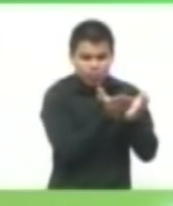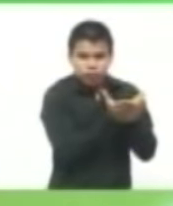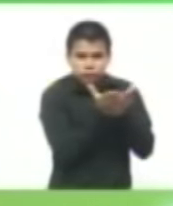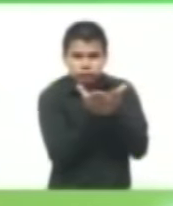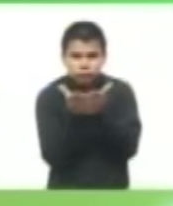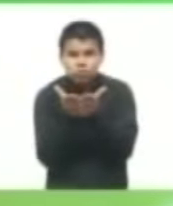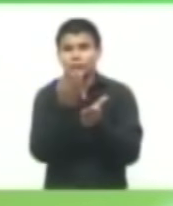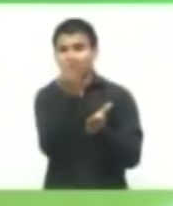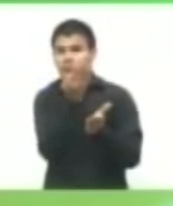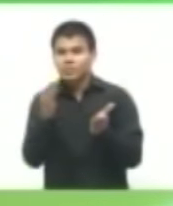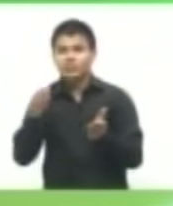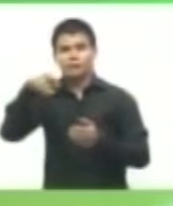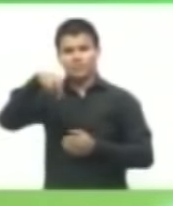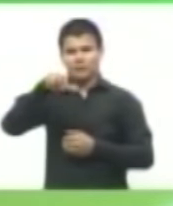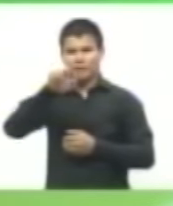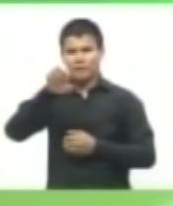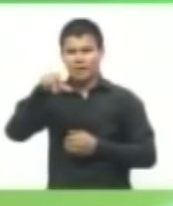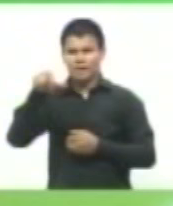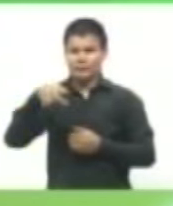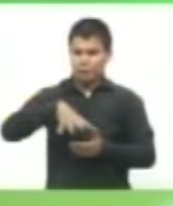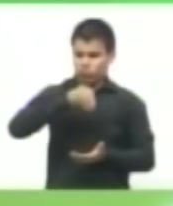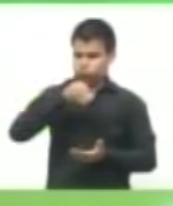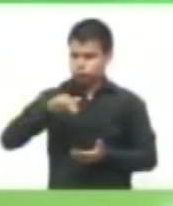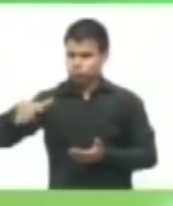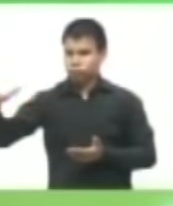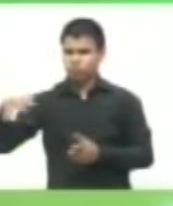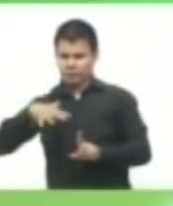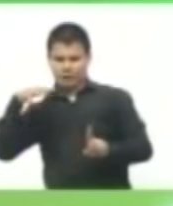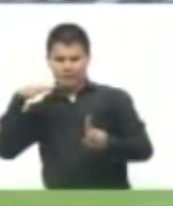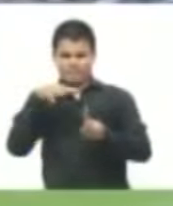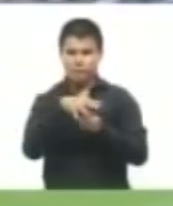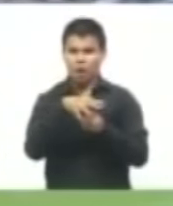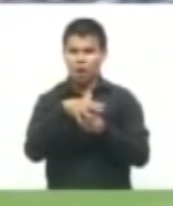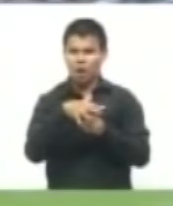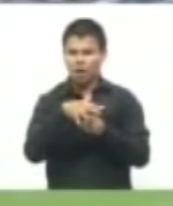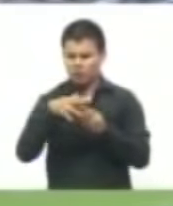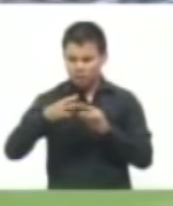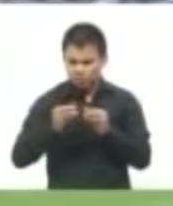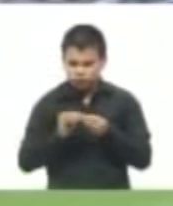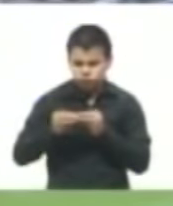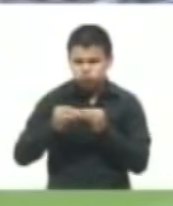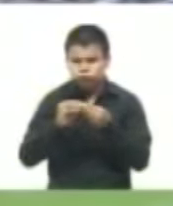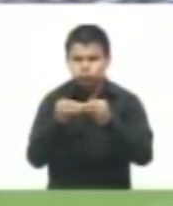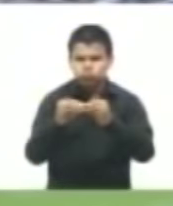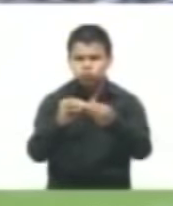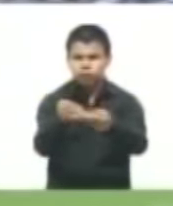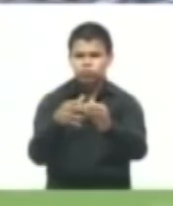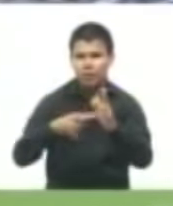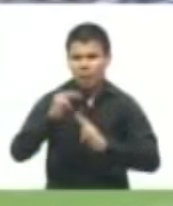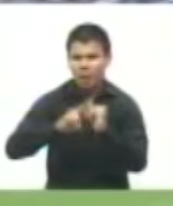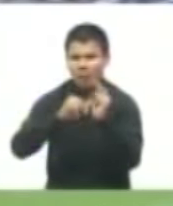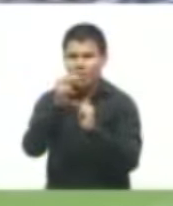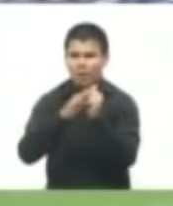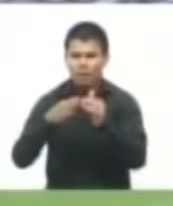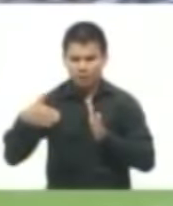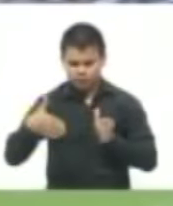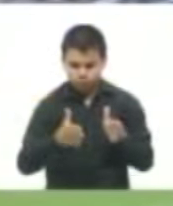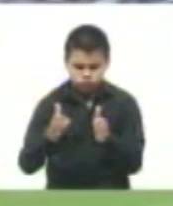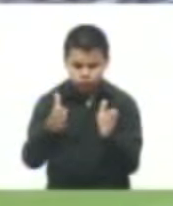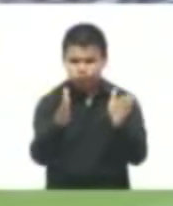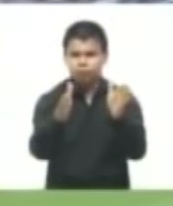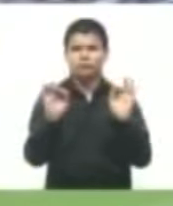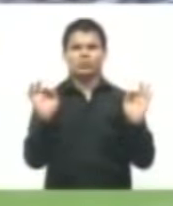Palermo y la ronda hídrica del Magdalena no serán afectados por la canalización del caño Clarín frente a Barranquilla. Ese es el informe que hemos preparado para ustedes